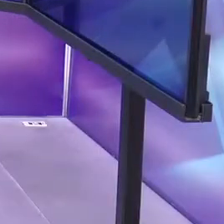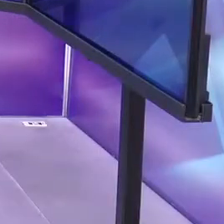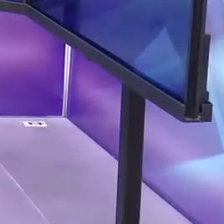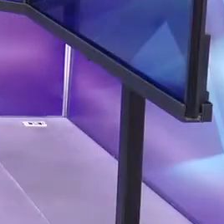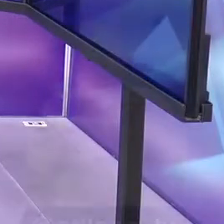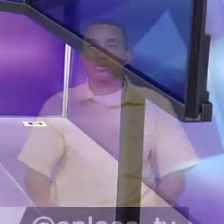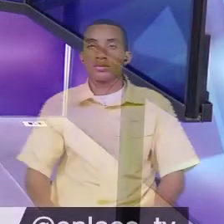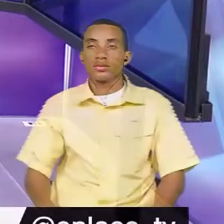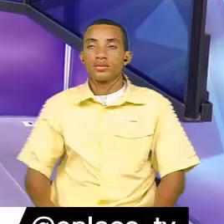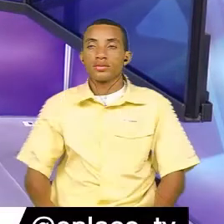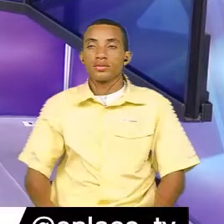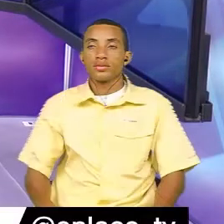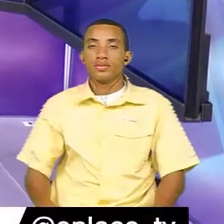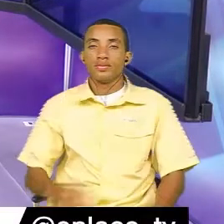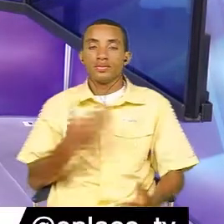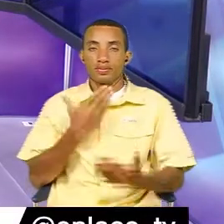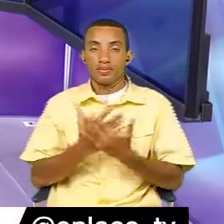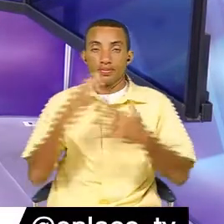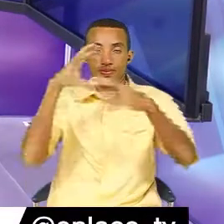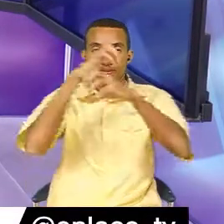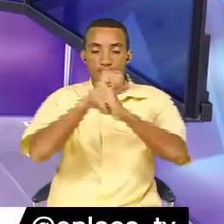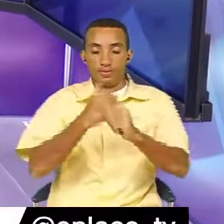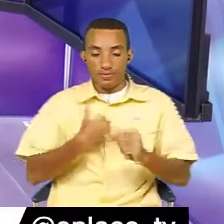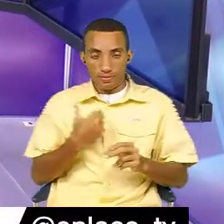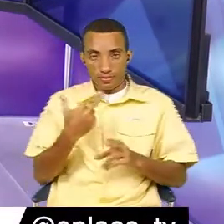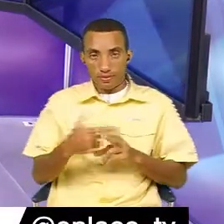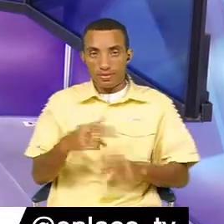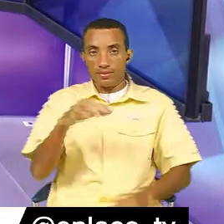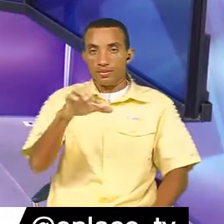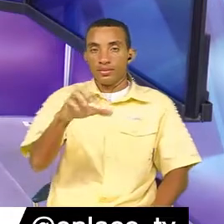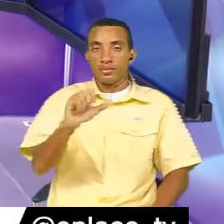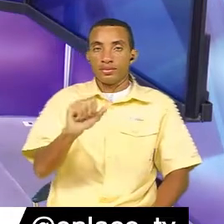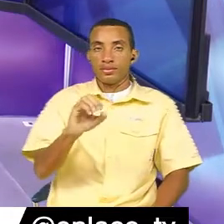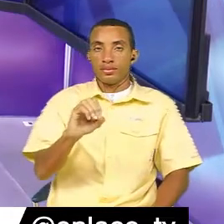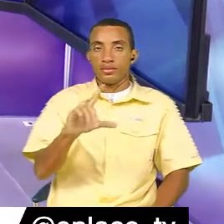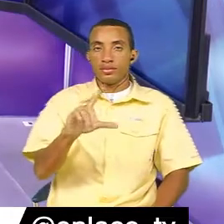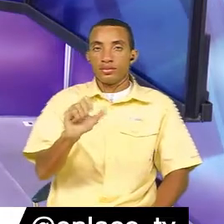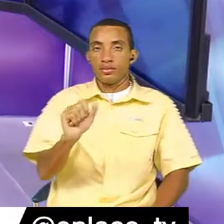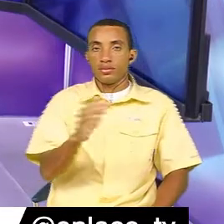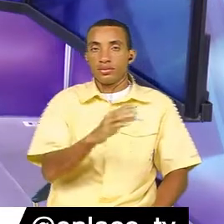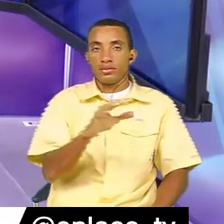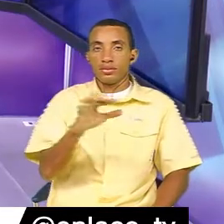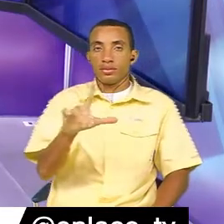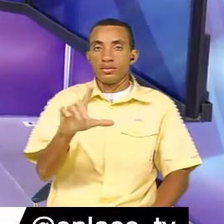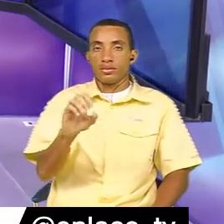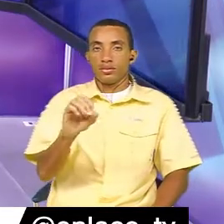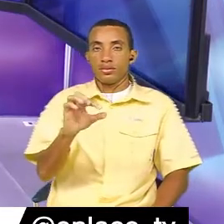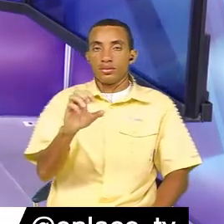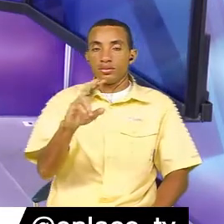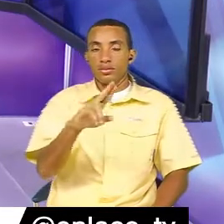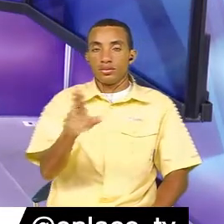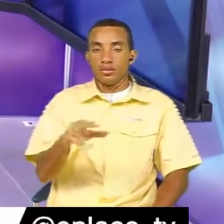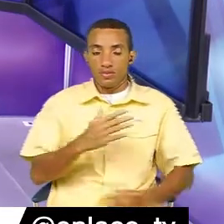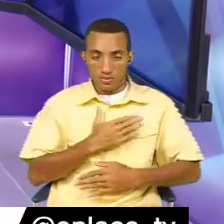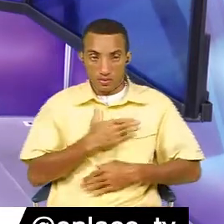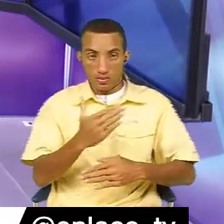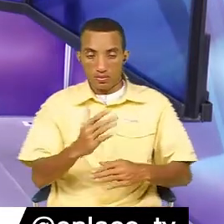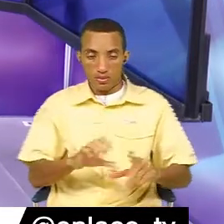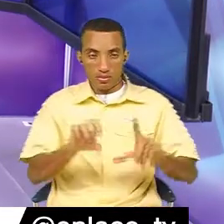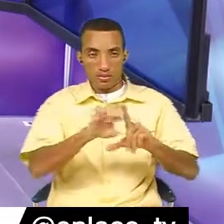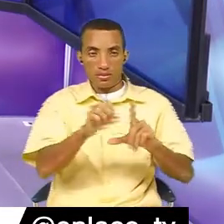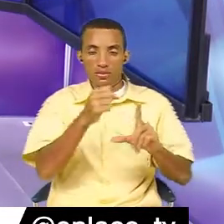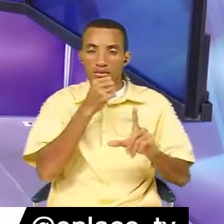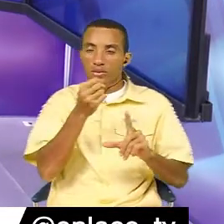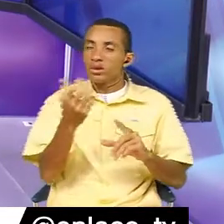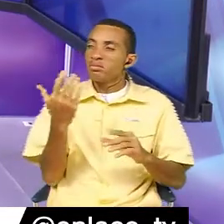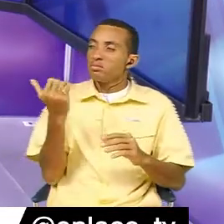buenas noches, soy Paola López Vargas y una vez más los saludo desde Enlace Noticias para contarles todo lo que acontece en Barranca Bermeja y la región.